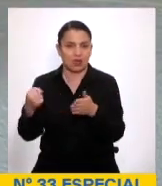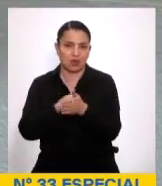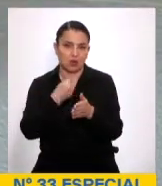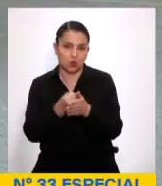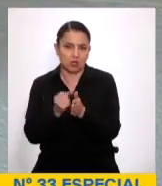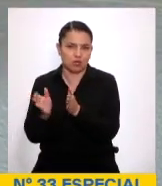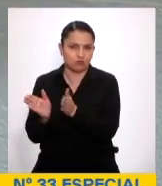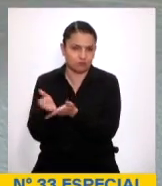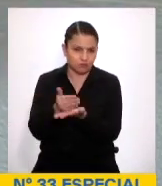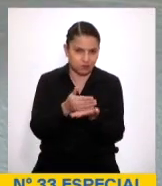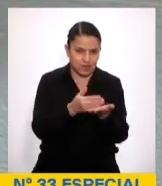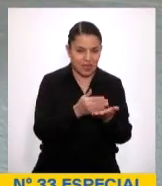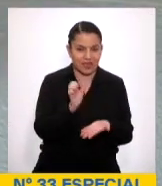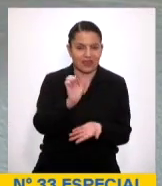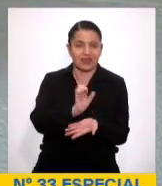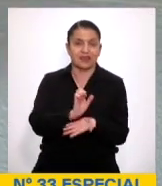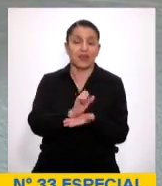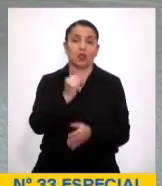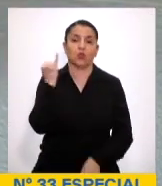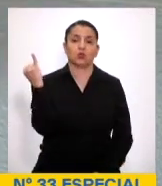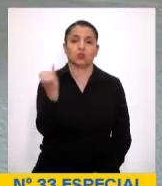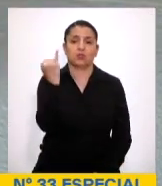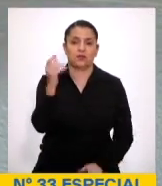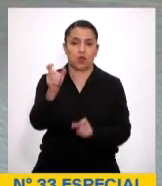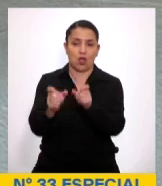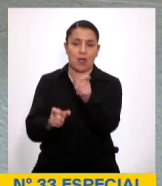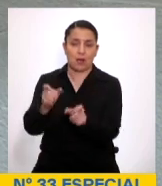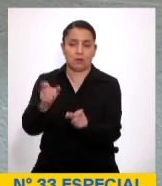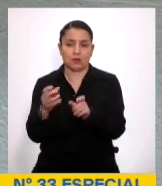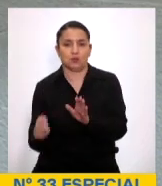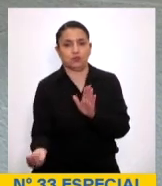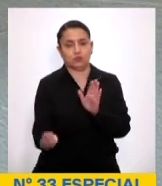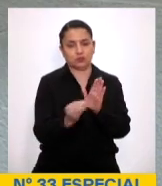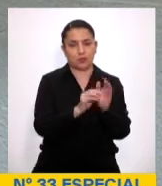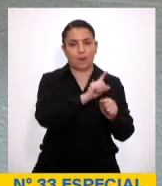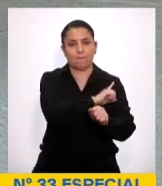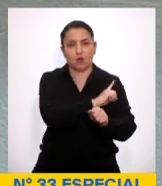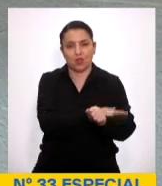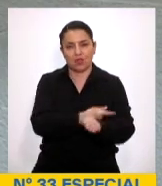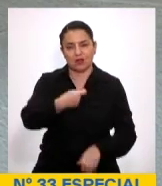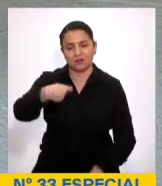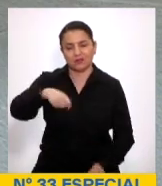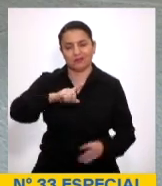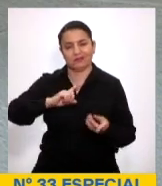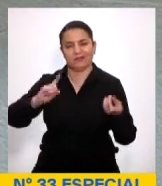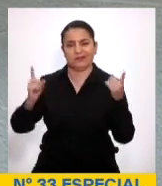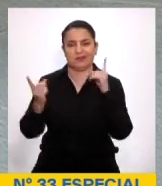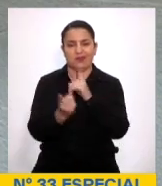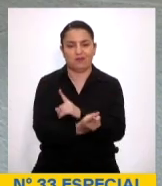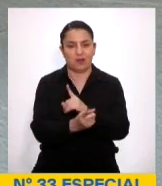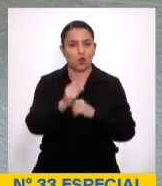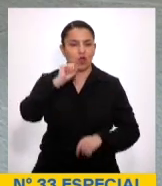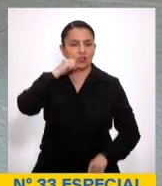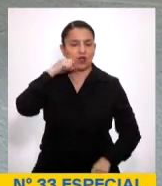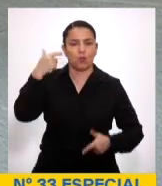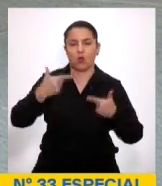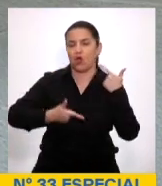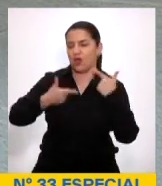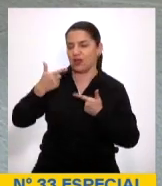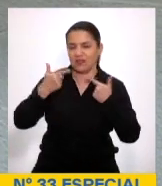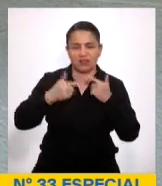Estado la soberanía del pueblo expresada en El poder del senado se transformó en el concepto político de mayor